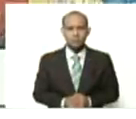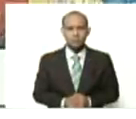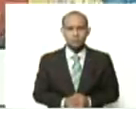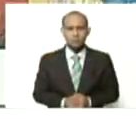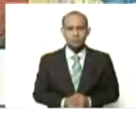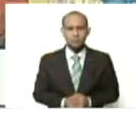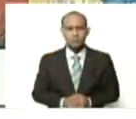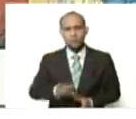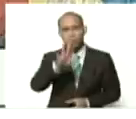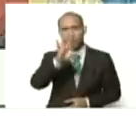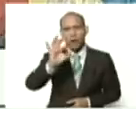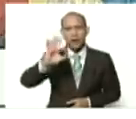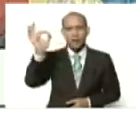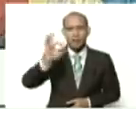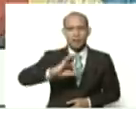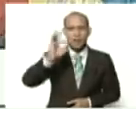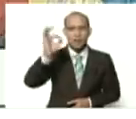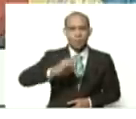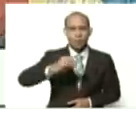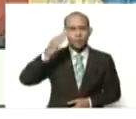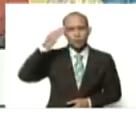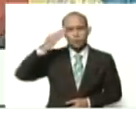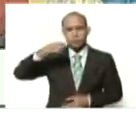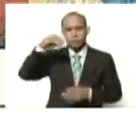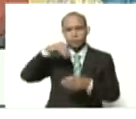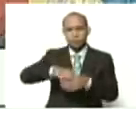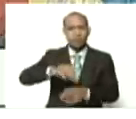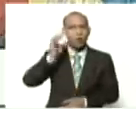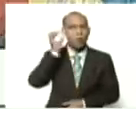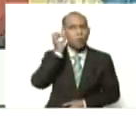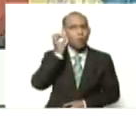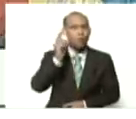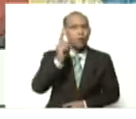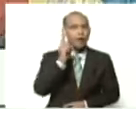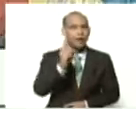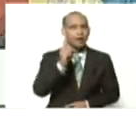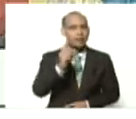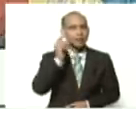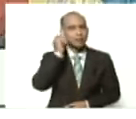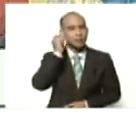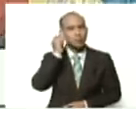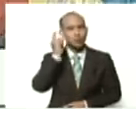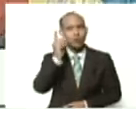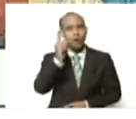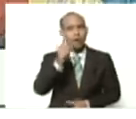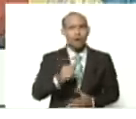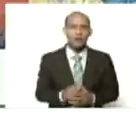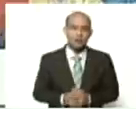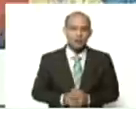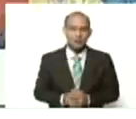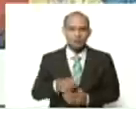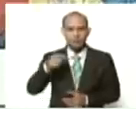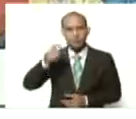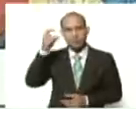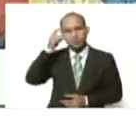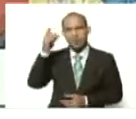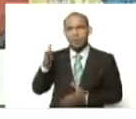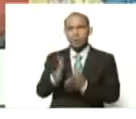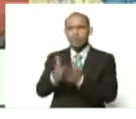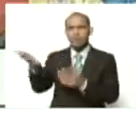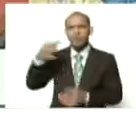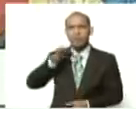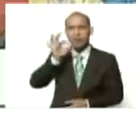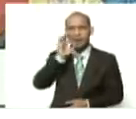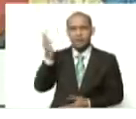El 40% de los milicianos del país son mujeres. En estos días vi, tráeme el café, ahí me traen